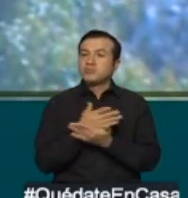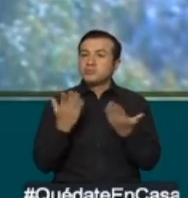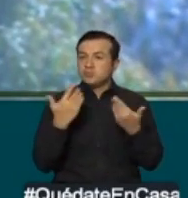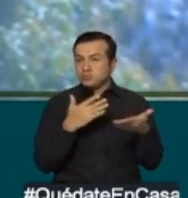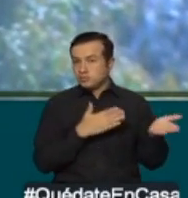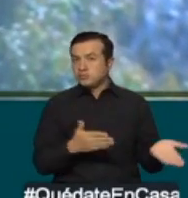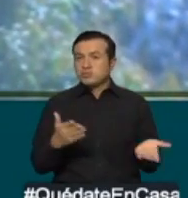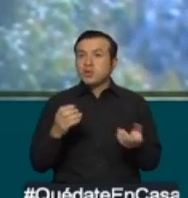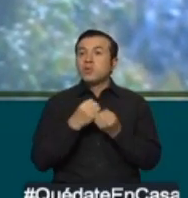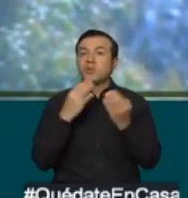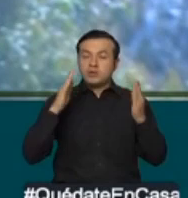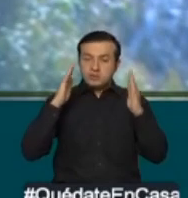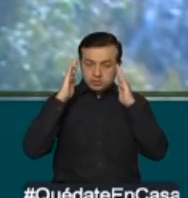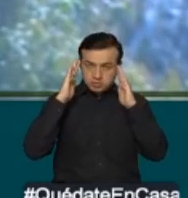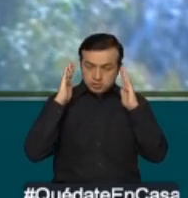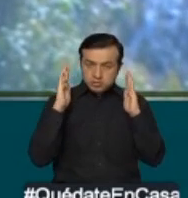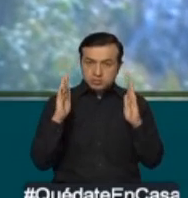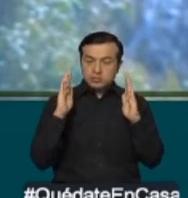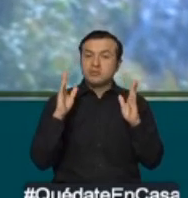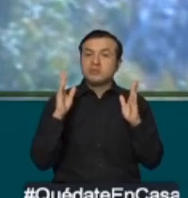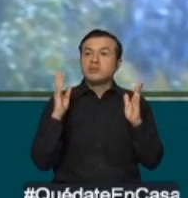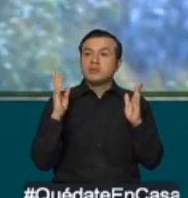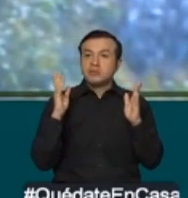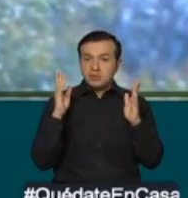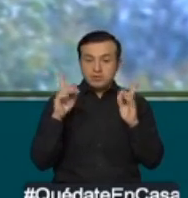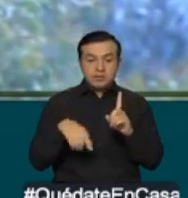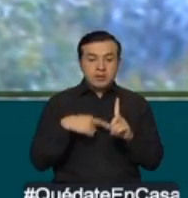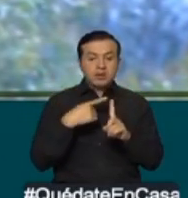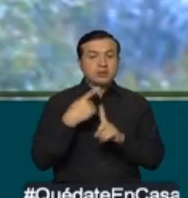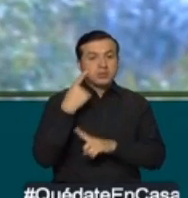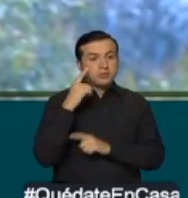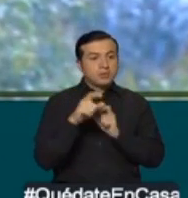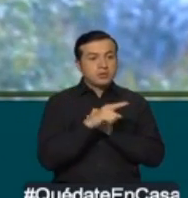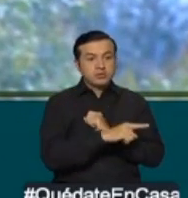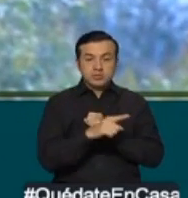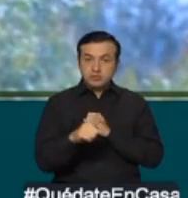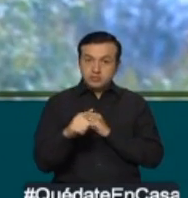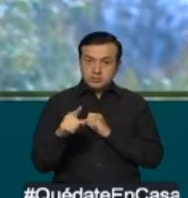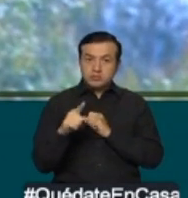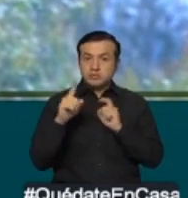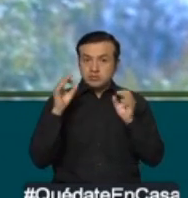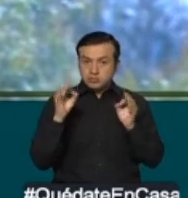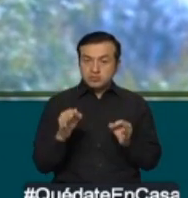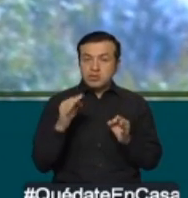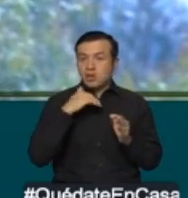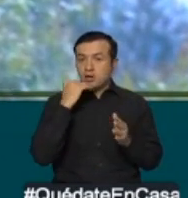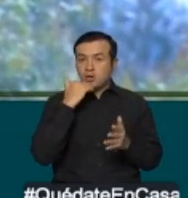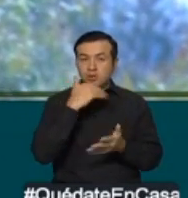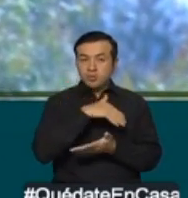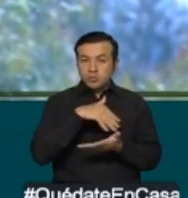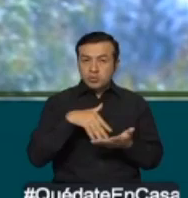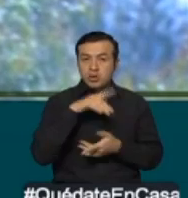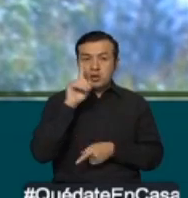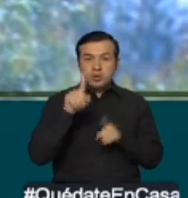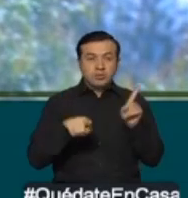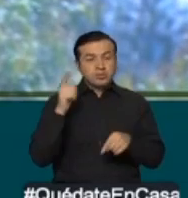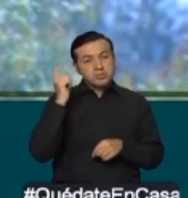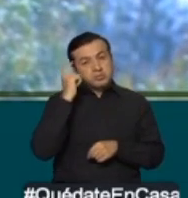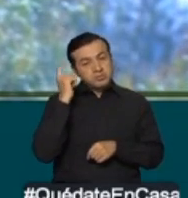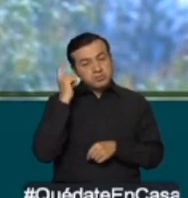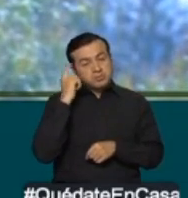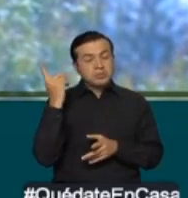cuantas atenciones se han brindado y también quiere decir a la ciudadanía frente a ciertas inquietudes hay quienes creen que